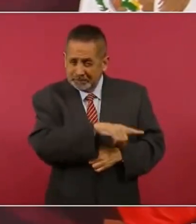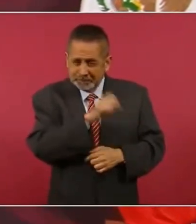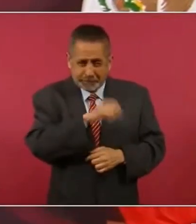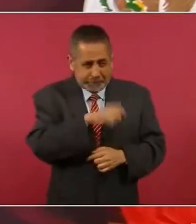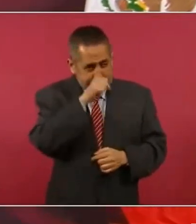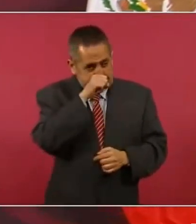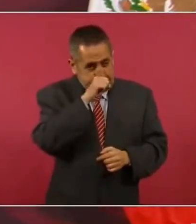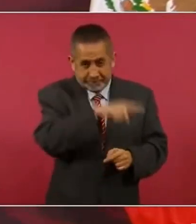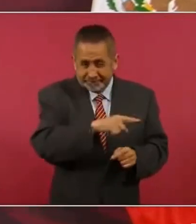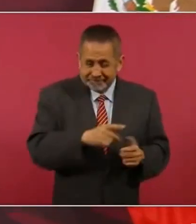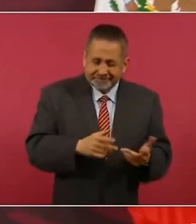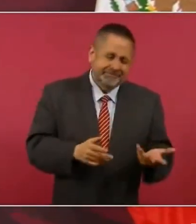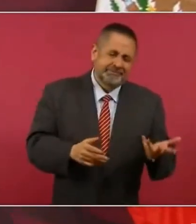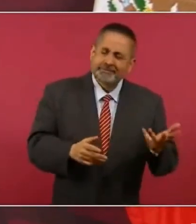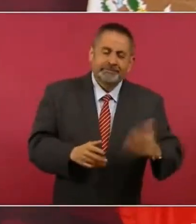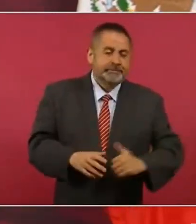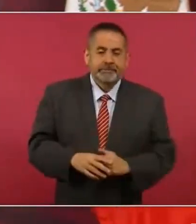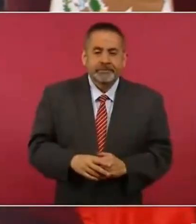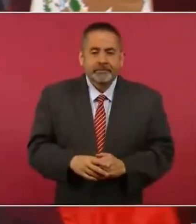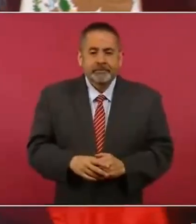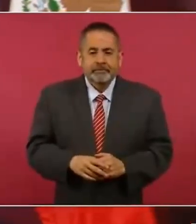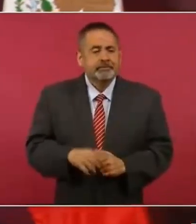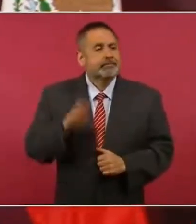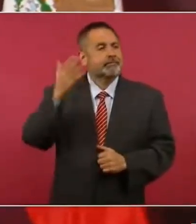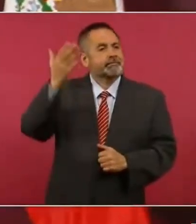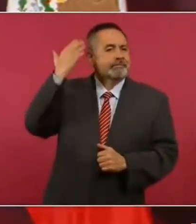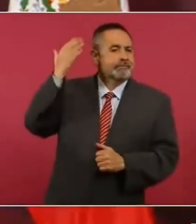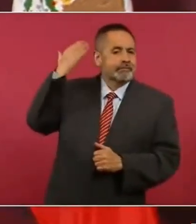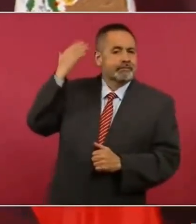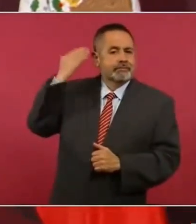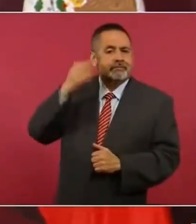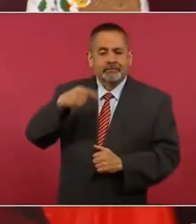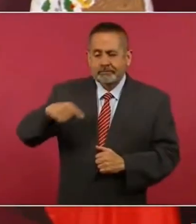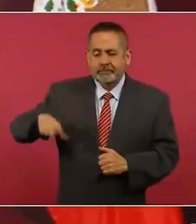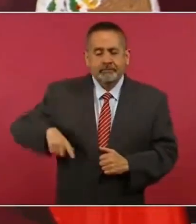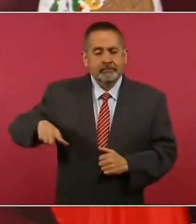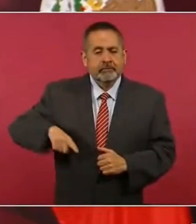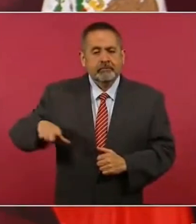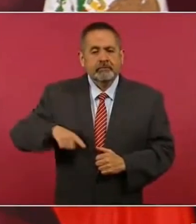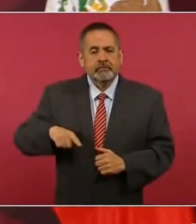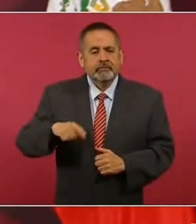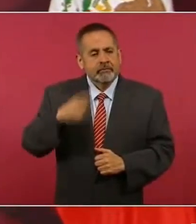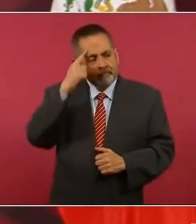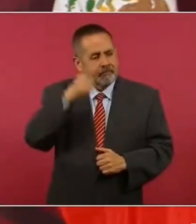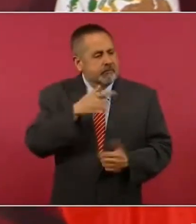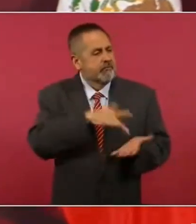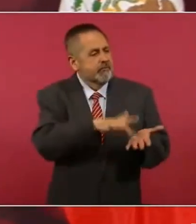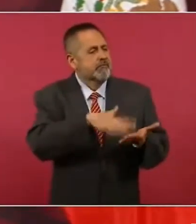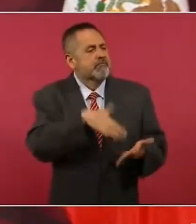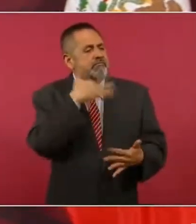¿En que el gobierno era un facilitador de la corrupción?